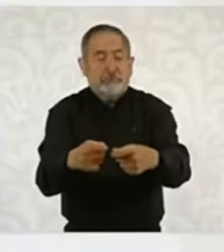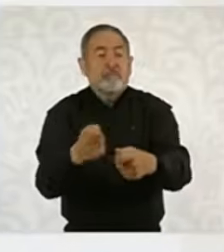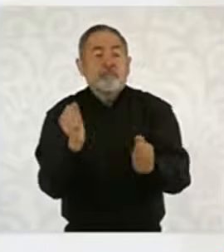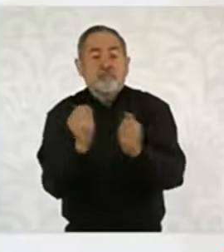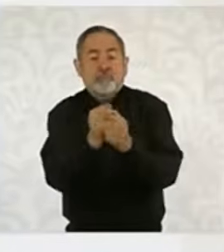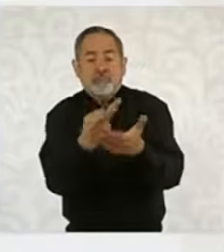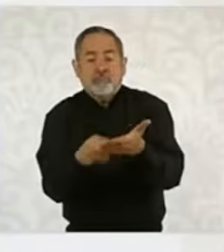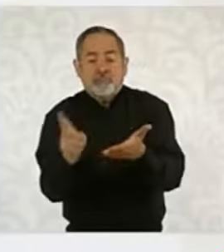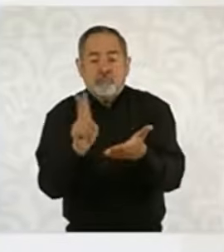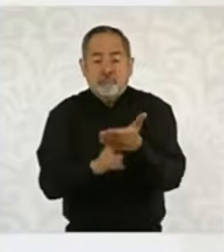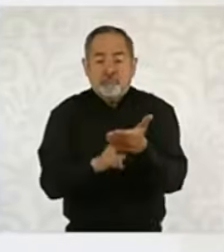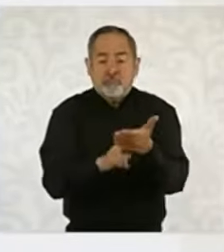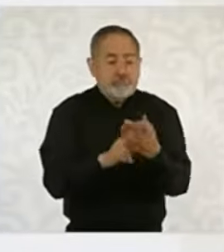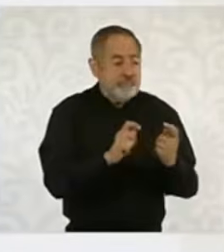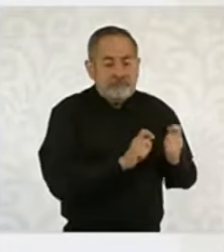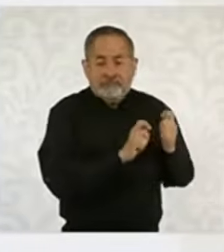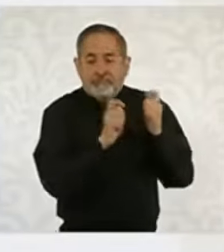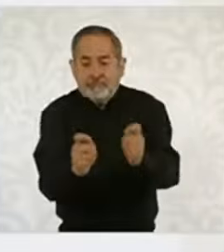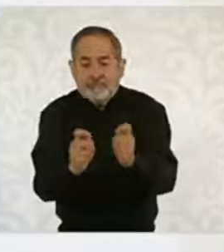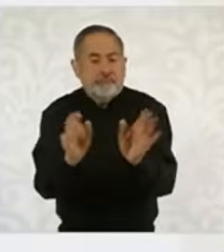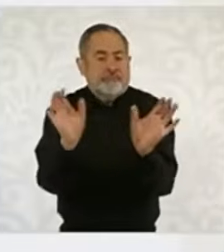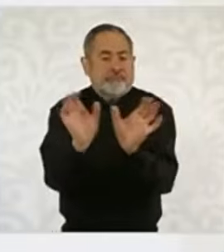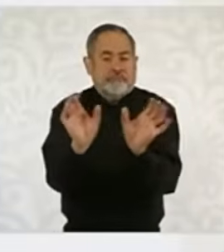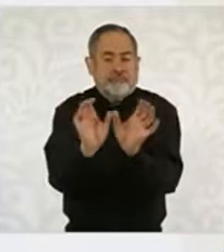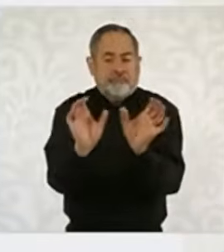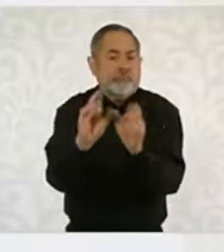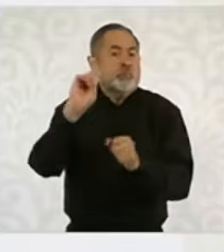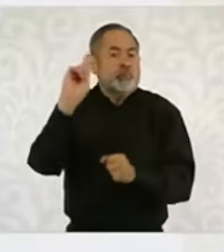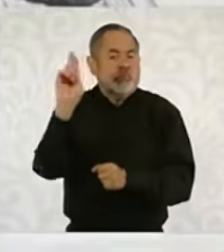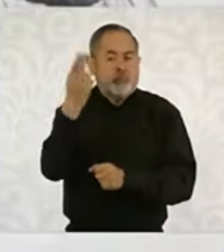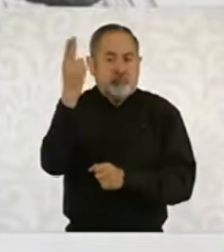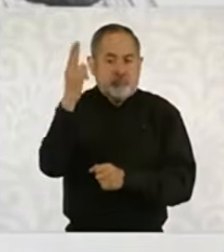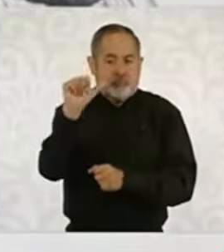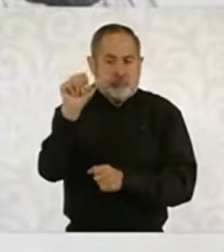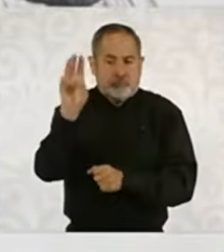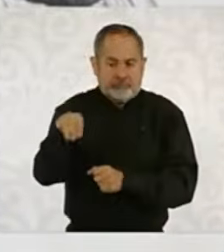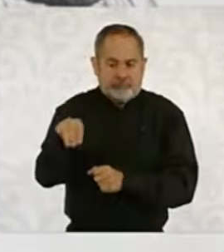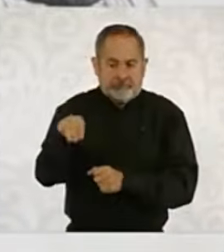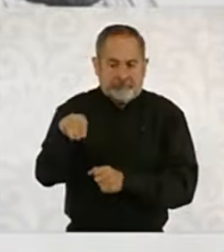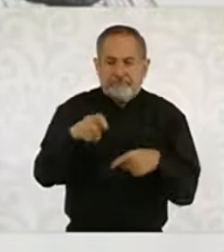Bachilleres, con una certificación de la Universidad Autónoma Metropolitana.